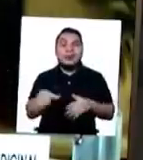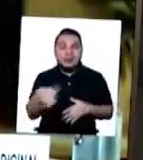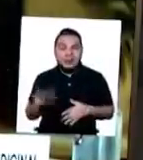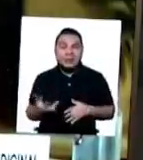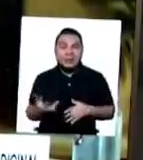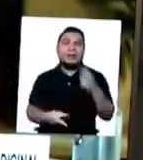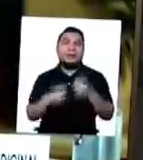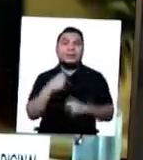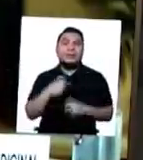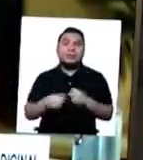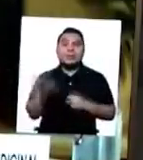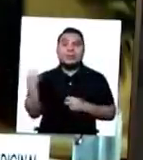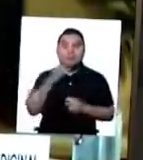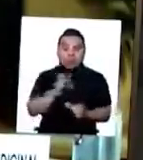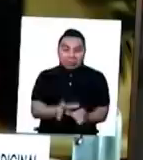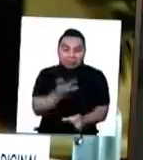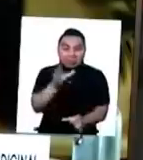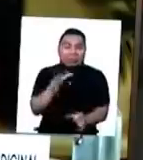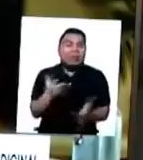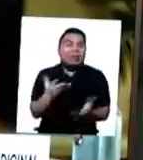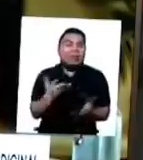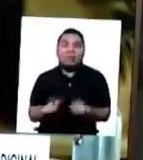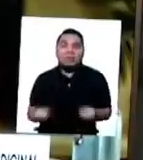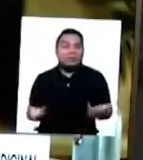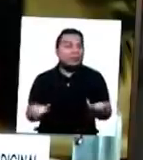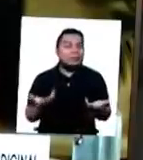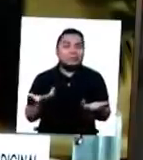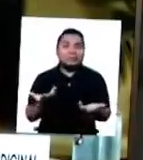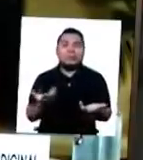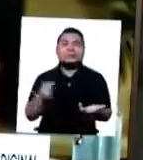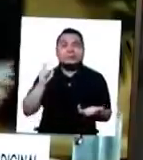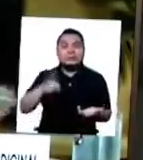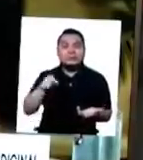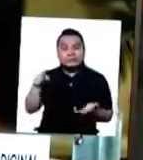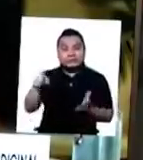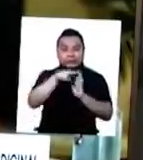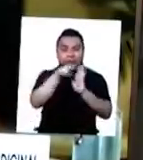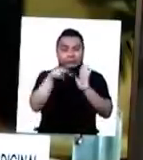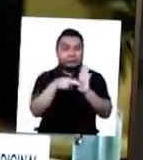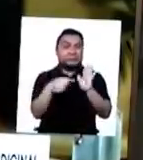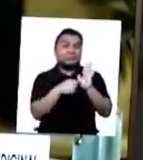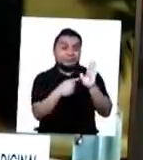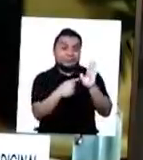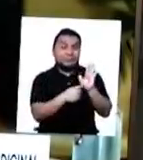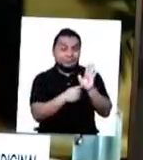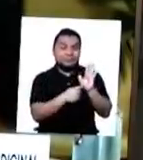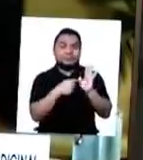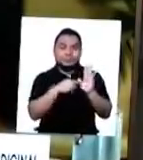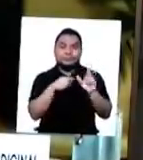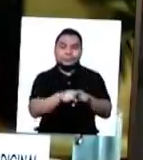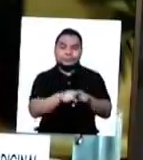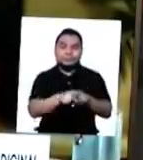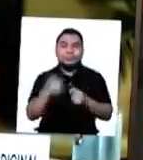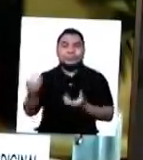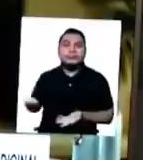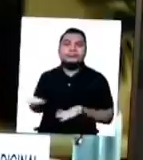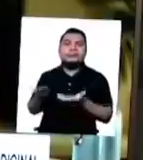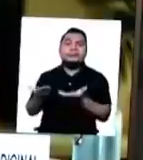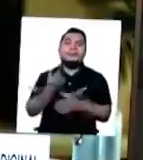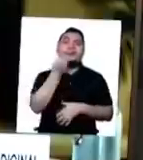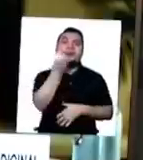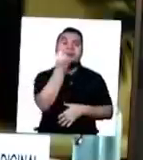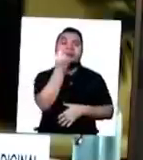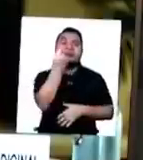pruebas moleculares, las pruebas rápidas para el seguimiento. La primera, la molecular, las pruebas rápidas para el seguimiento. ¿Cuántas camas COVID